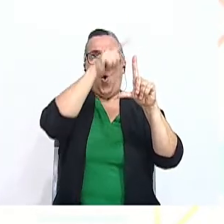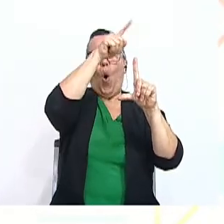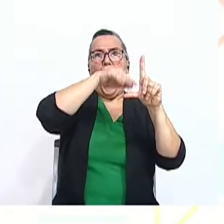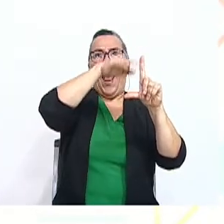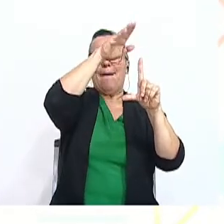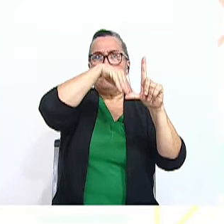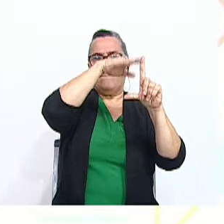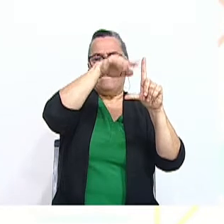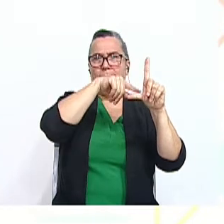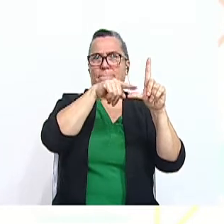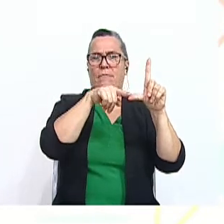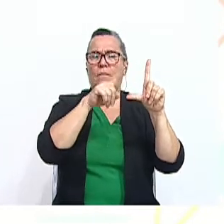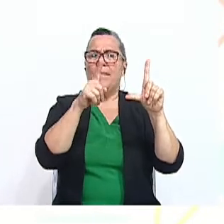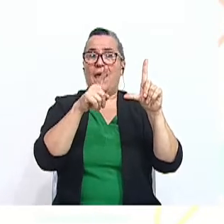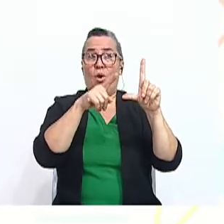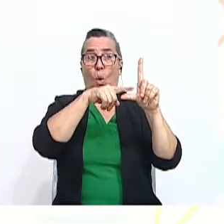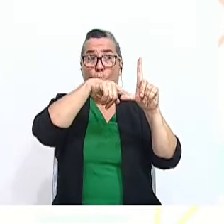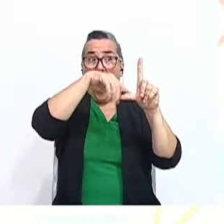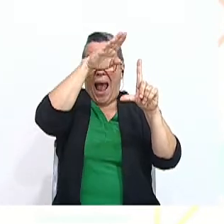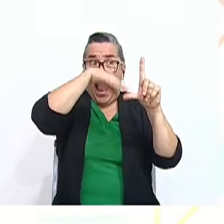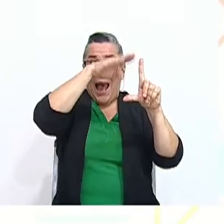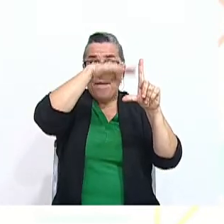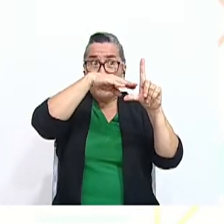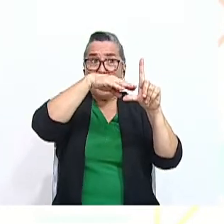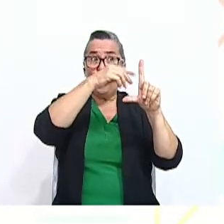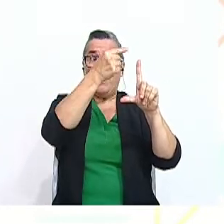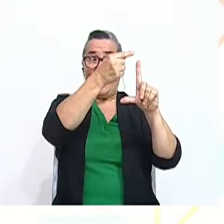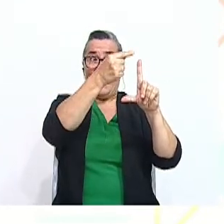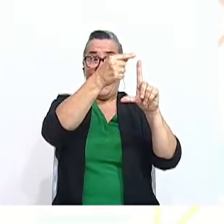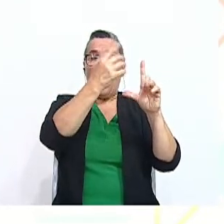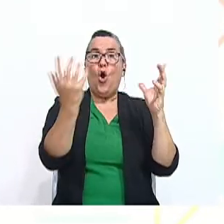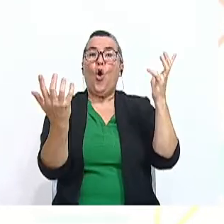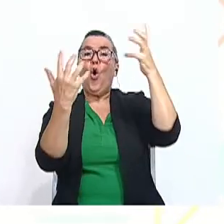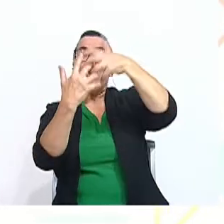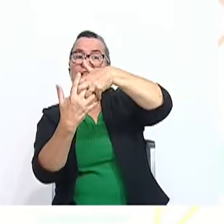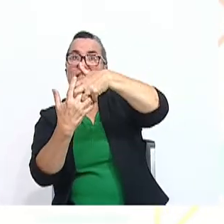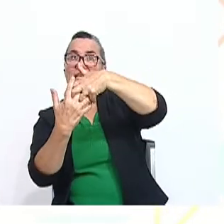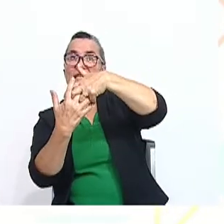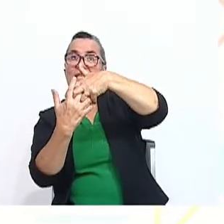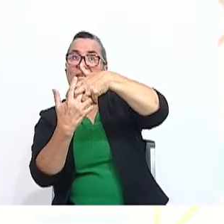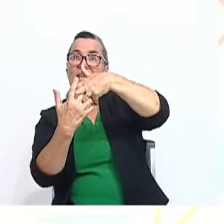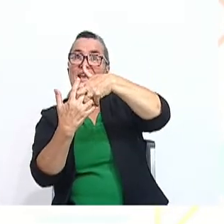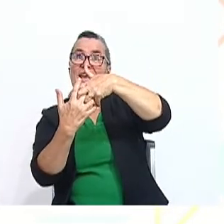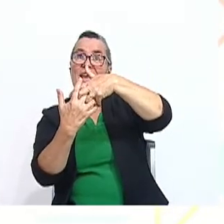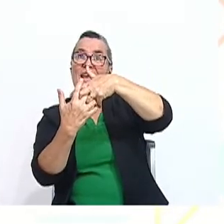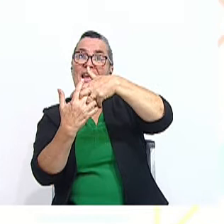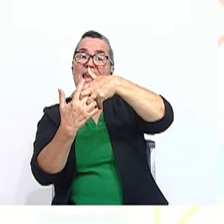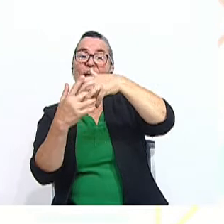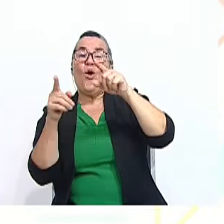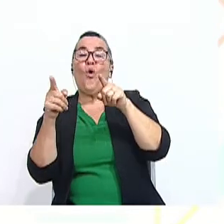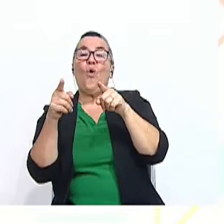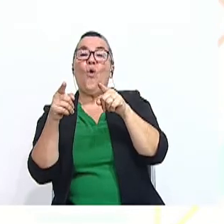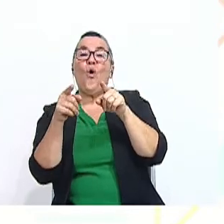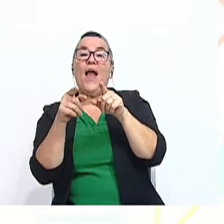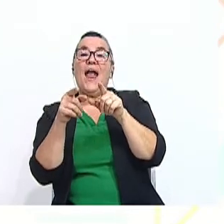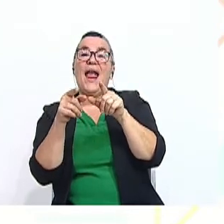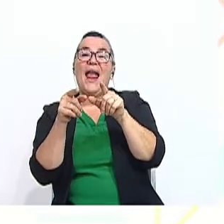coincide con el dominio de f y eso en matemática vamos a decir que es un subconjunto. El ámbito